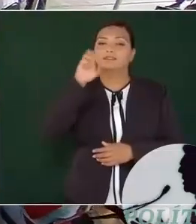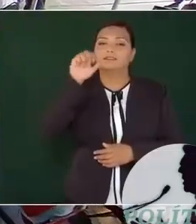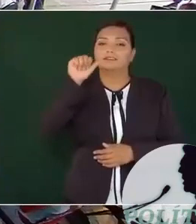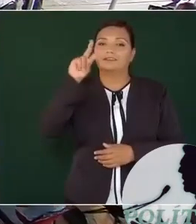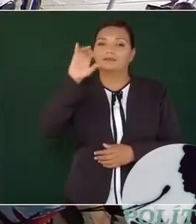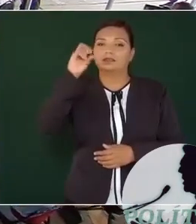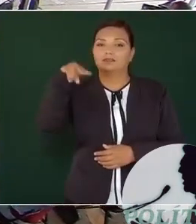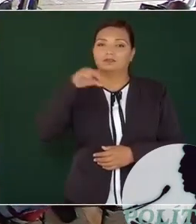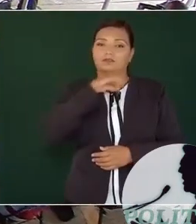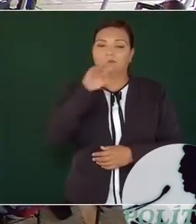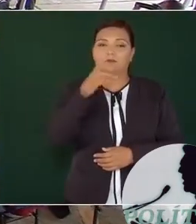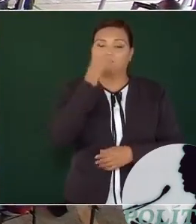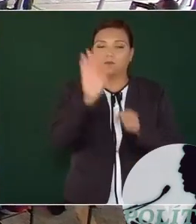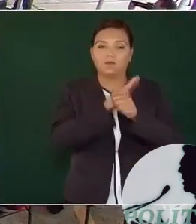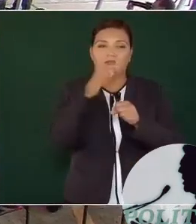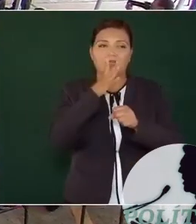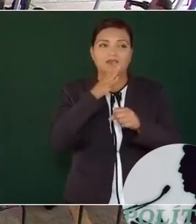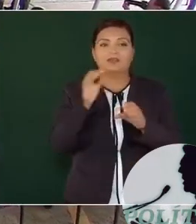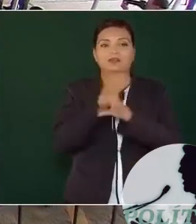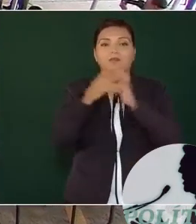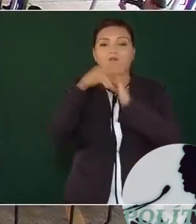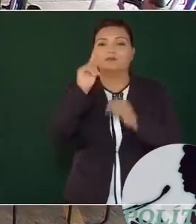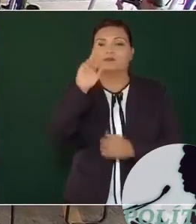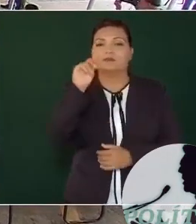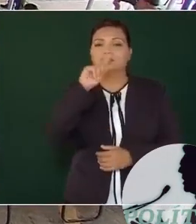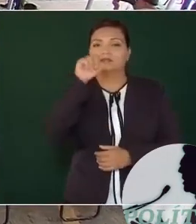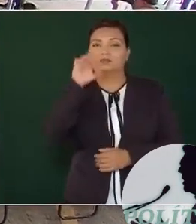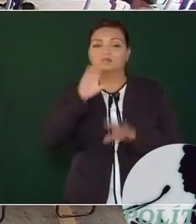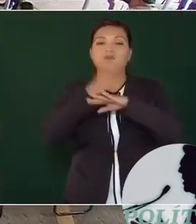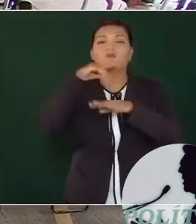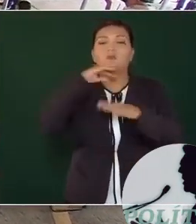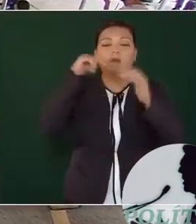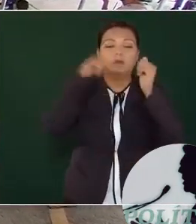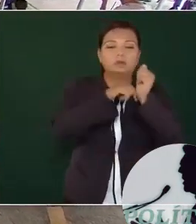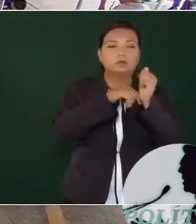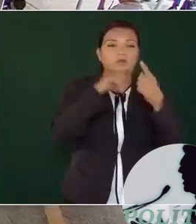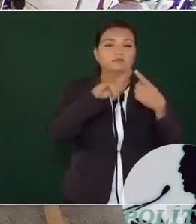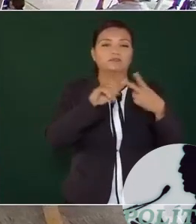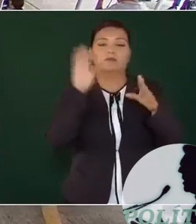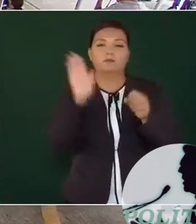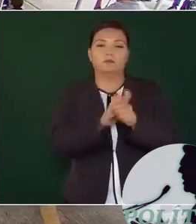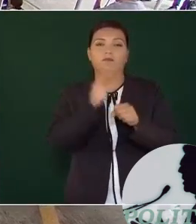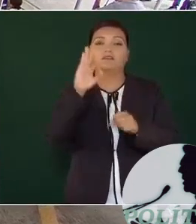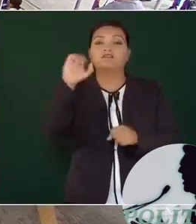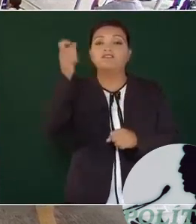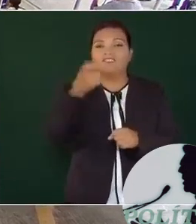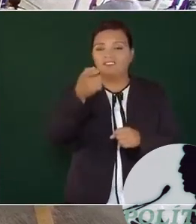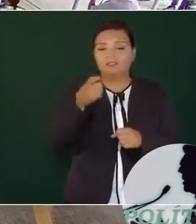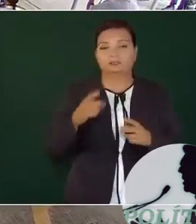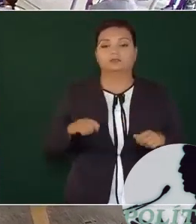emblema que por las privatizaciones y por la corrupción, porque Fox le entregó